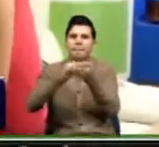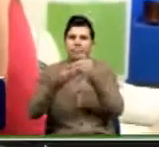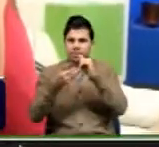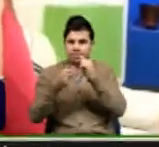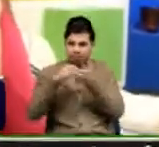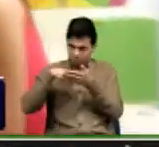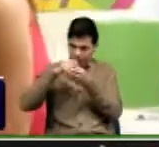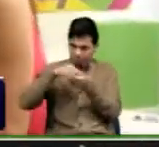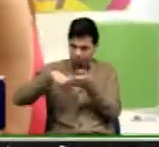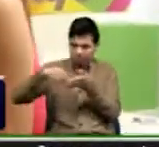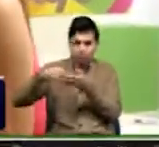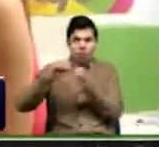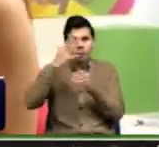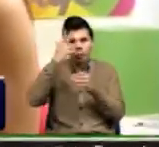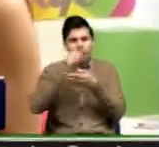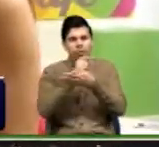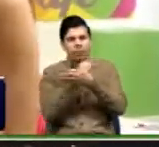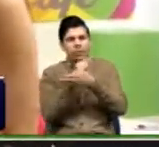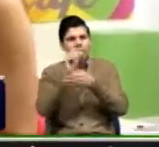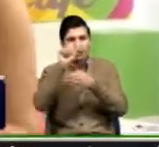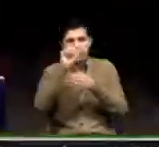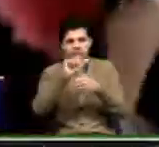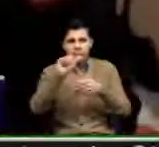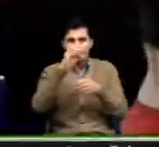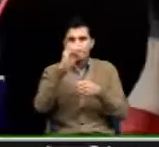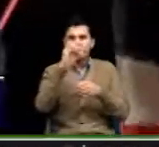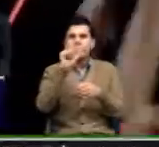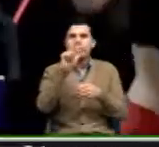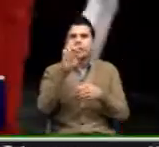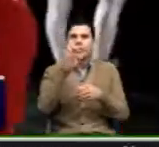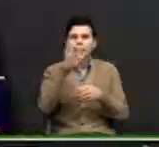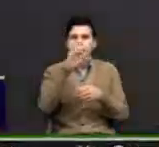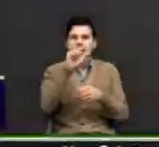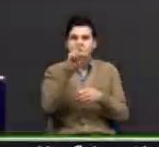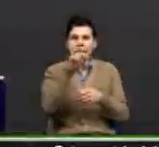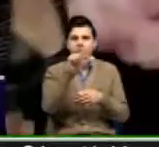autografiada. O nuestras redes sociales, @elcafecanaltro.